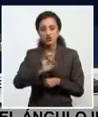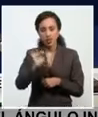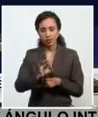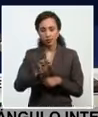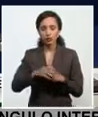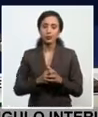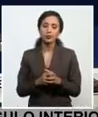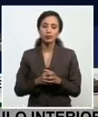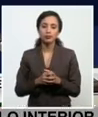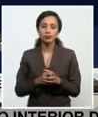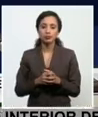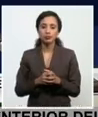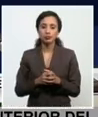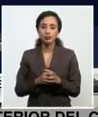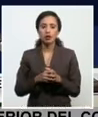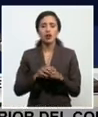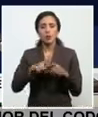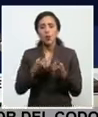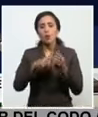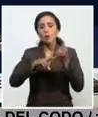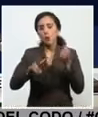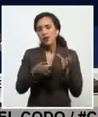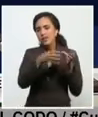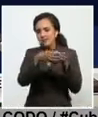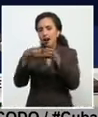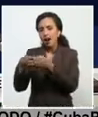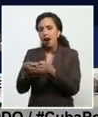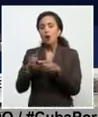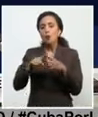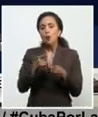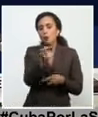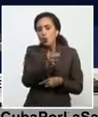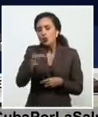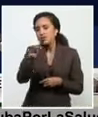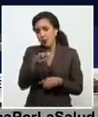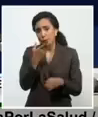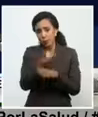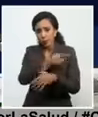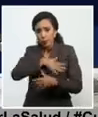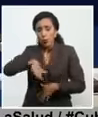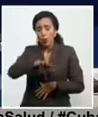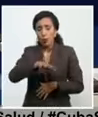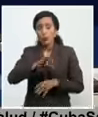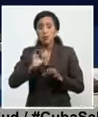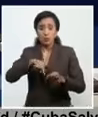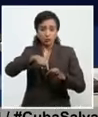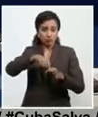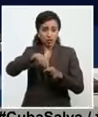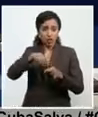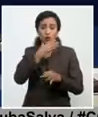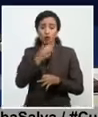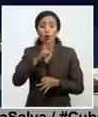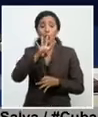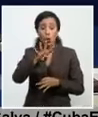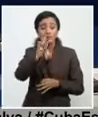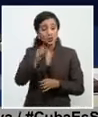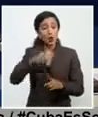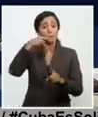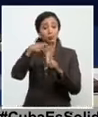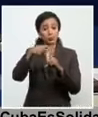Por provincias, por municipio, como nos pide la población, el municipio especial Isla de la Juventud con 4 casos